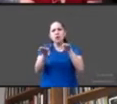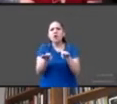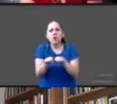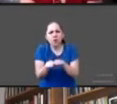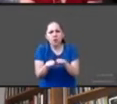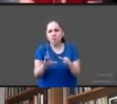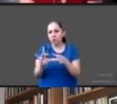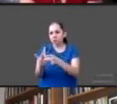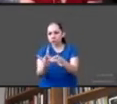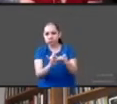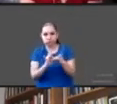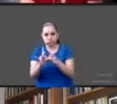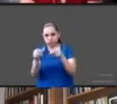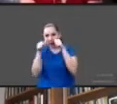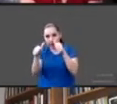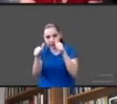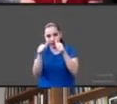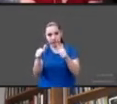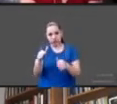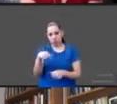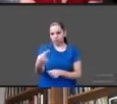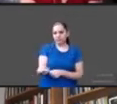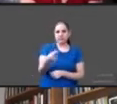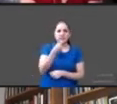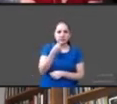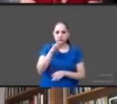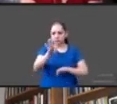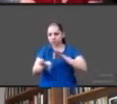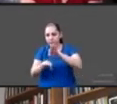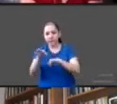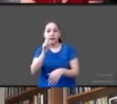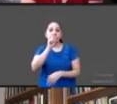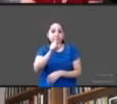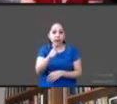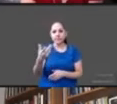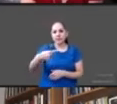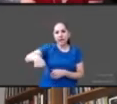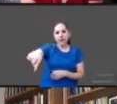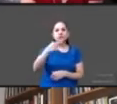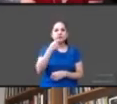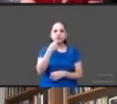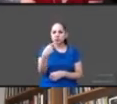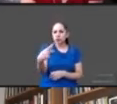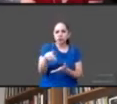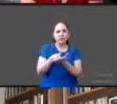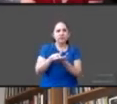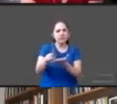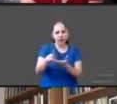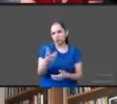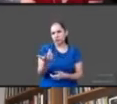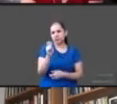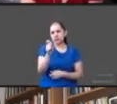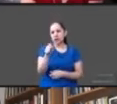prevenir la violencia y también mejorar en la comprensión de qué significan los derechos y qué significa la protección integral de